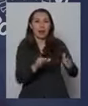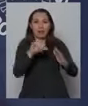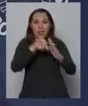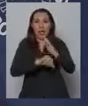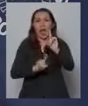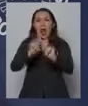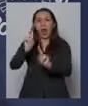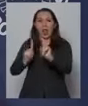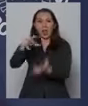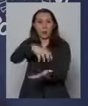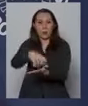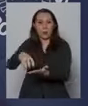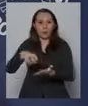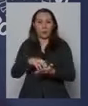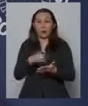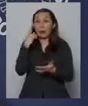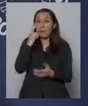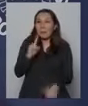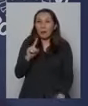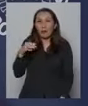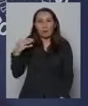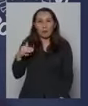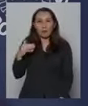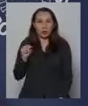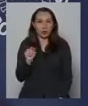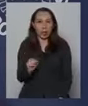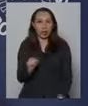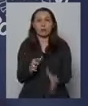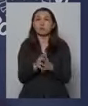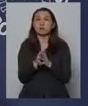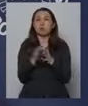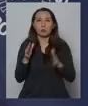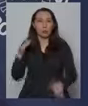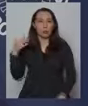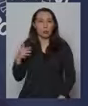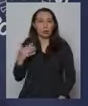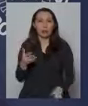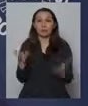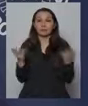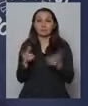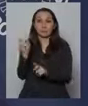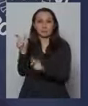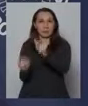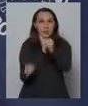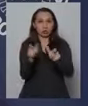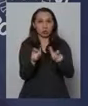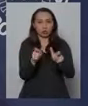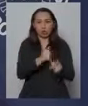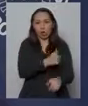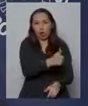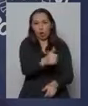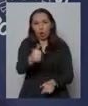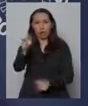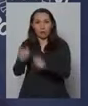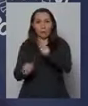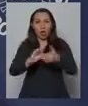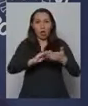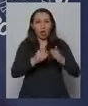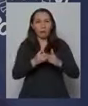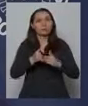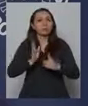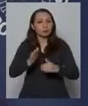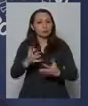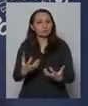en algunas comunas. Pero es fundamental, muy importante, que las personas, que toda la comunidad